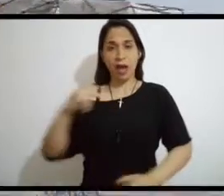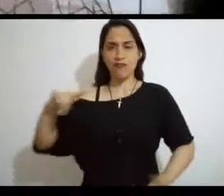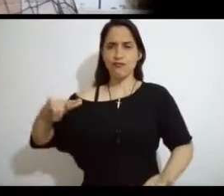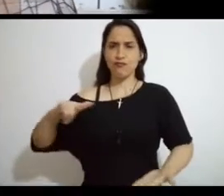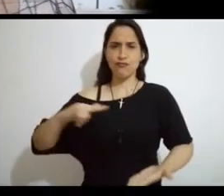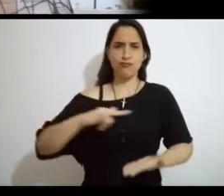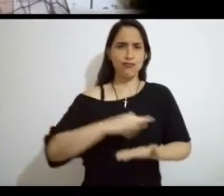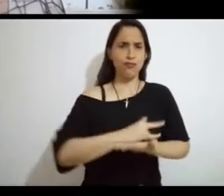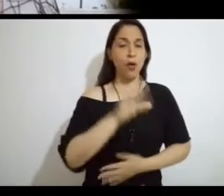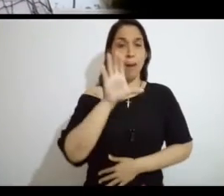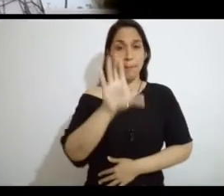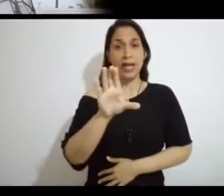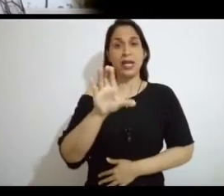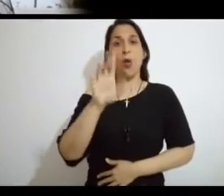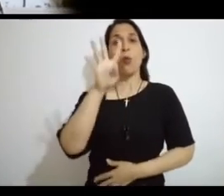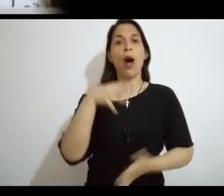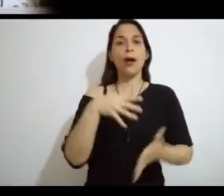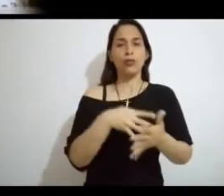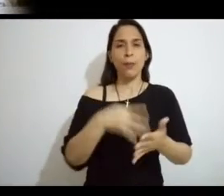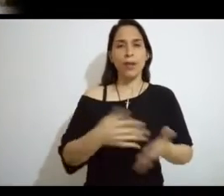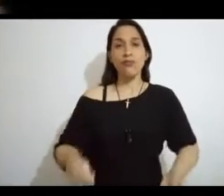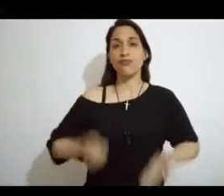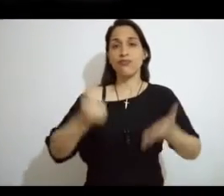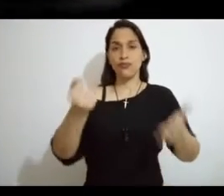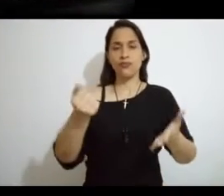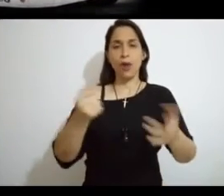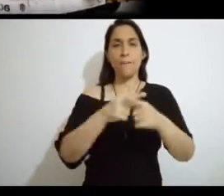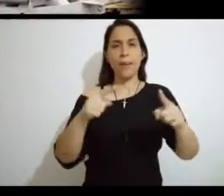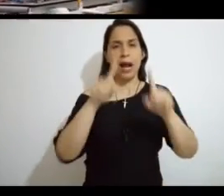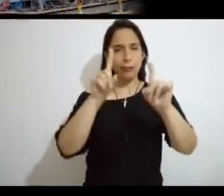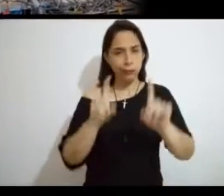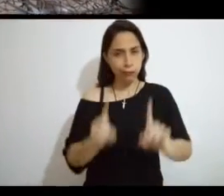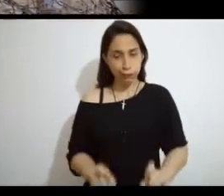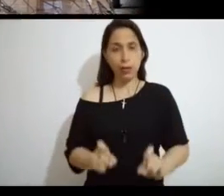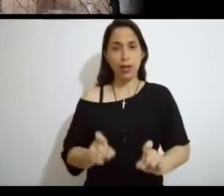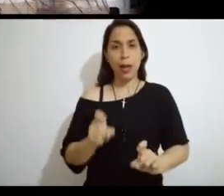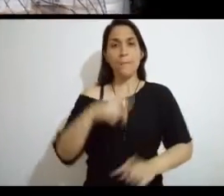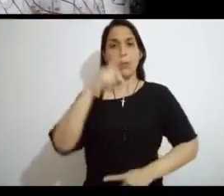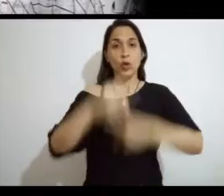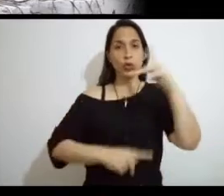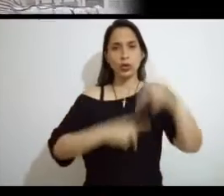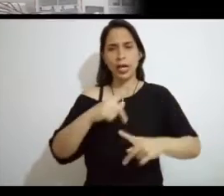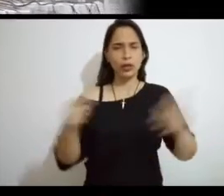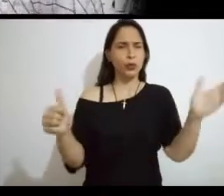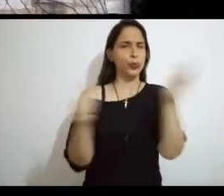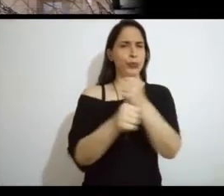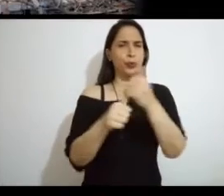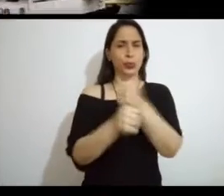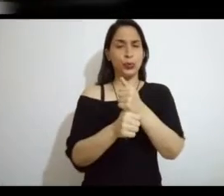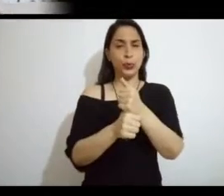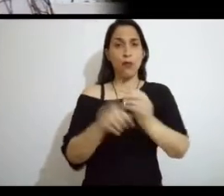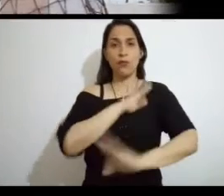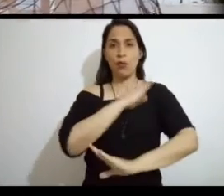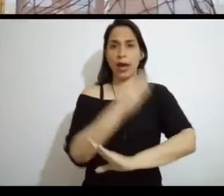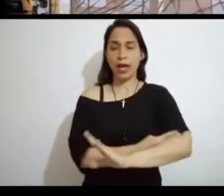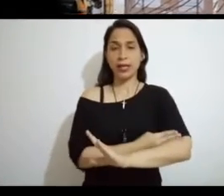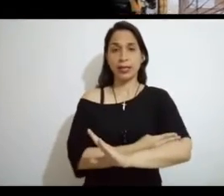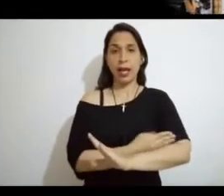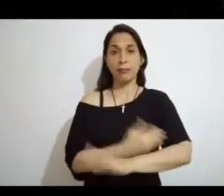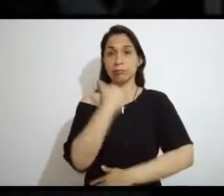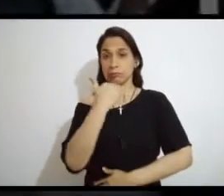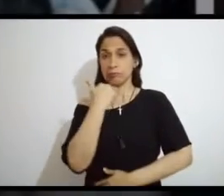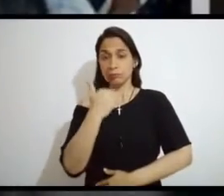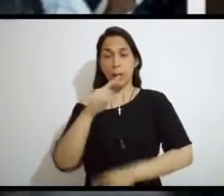al país 4.000 kits de detección para hacer los procesos de diagnósticos intensivos a partir